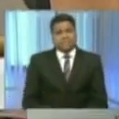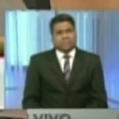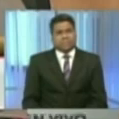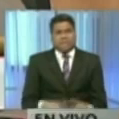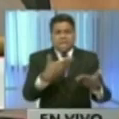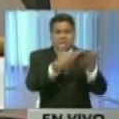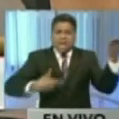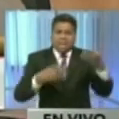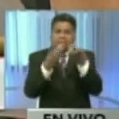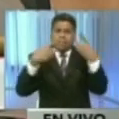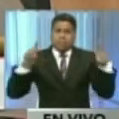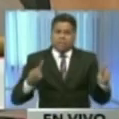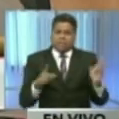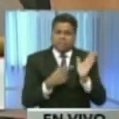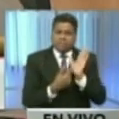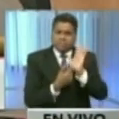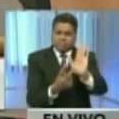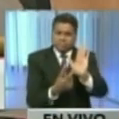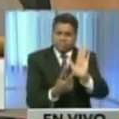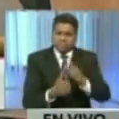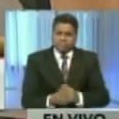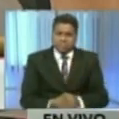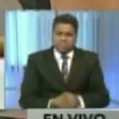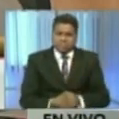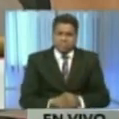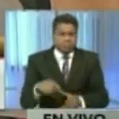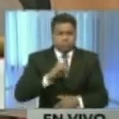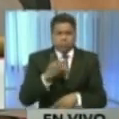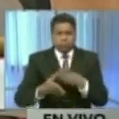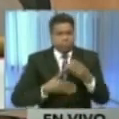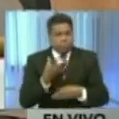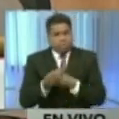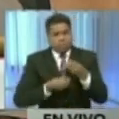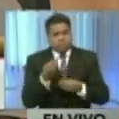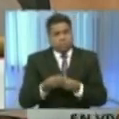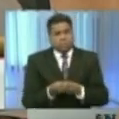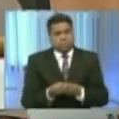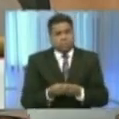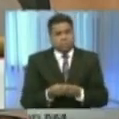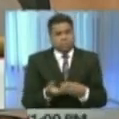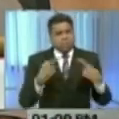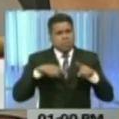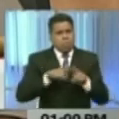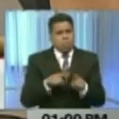Democrática es una entelequia de dimensión no punitiva y por tanto un eufemismo,